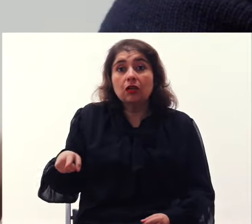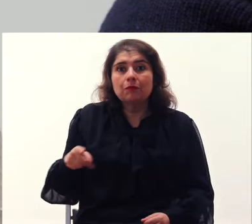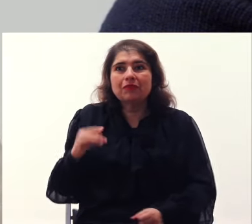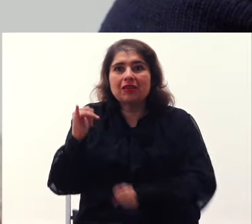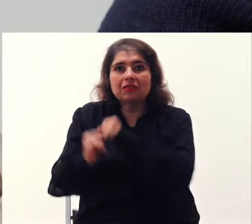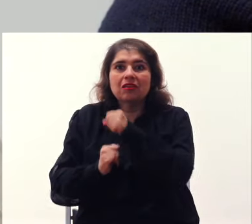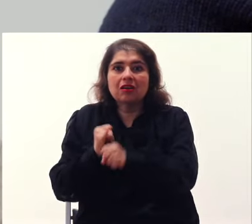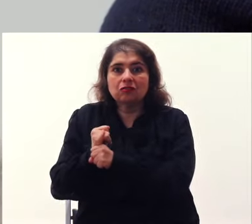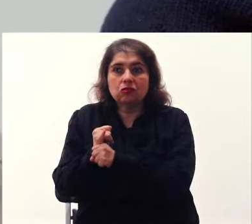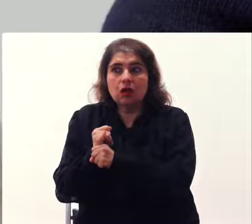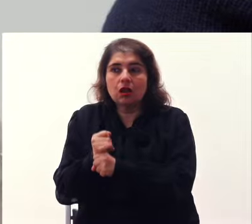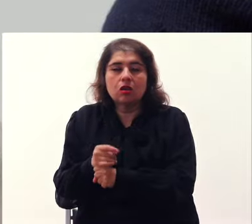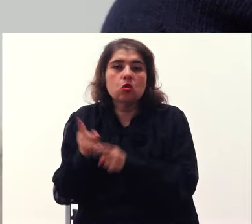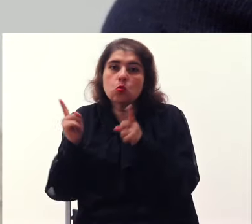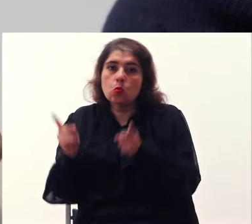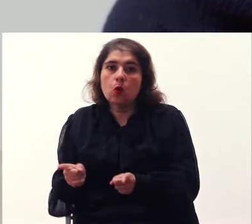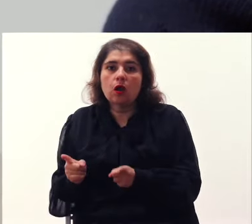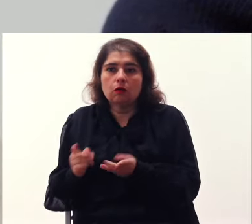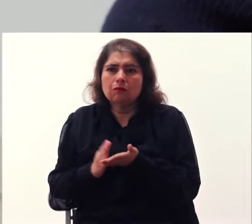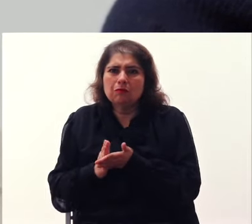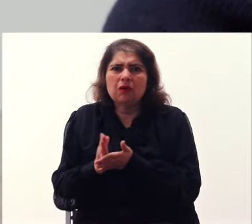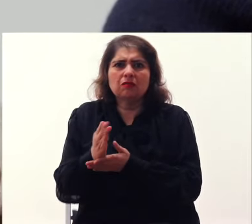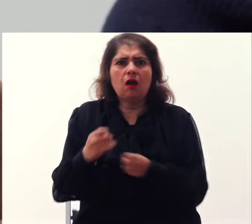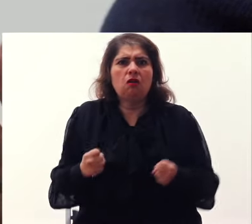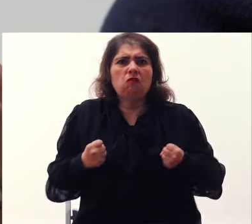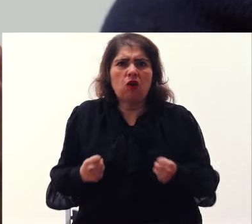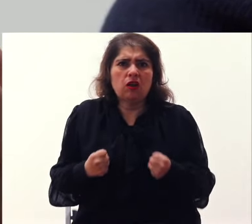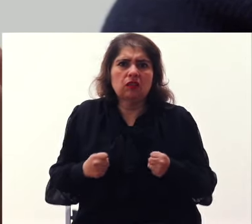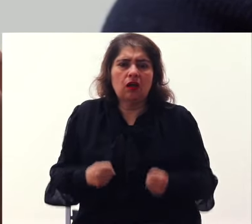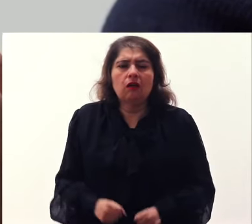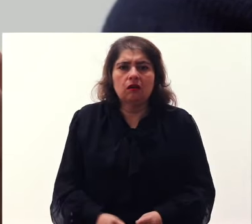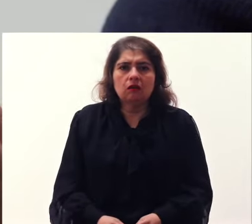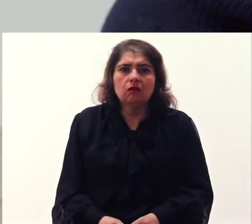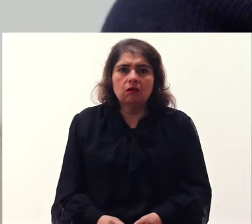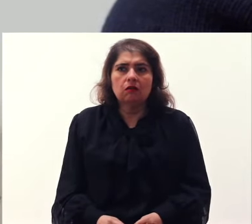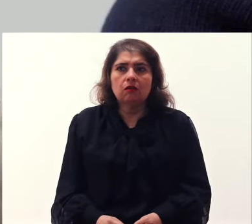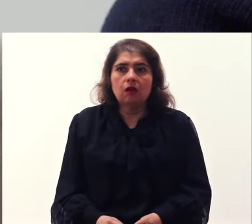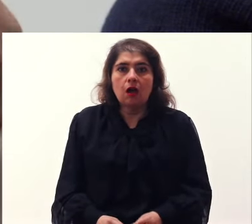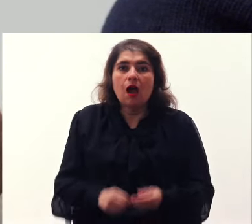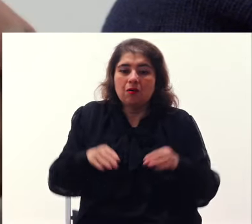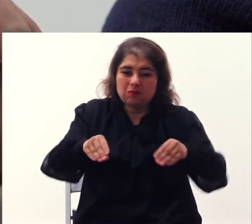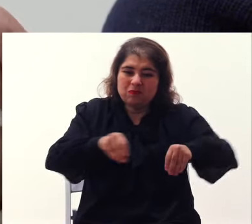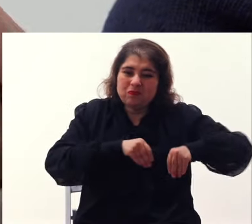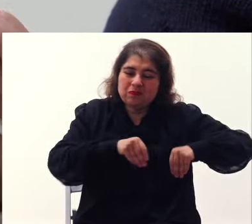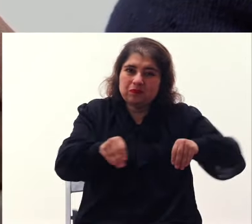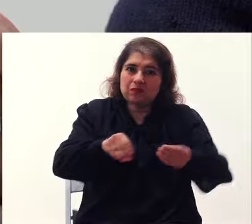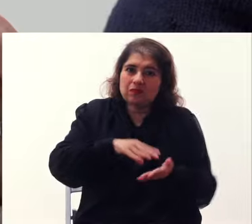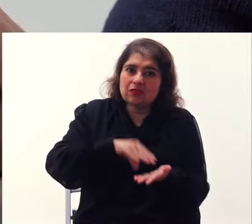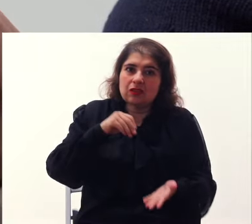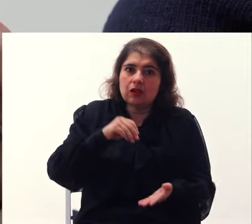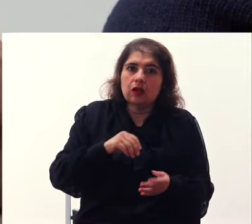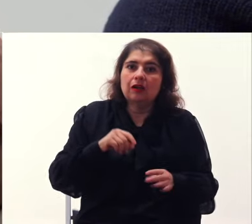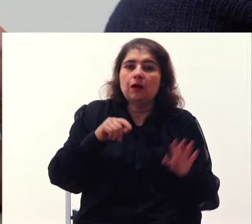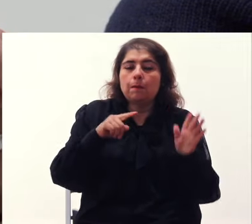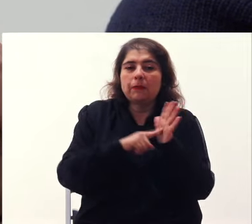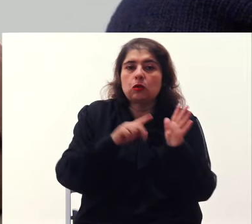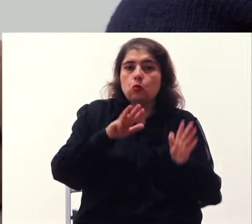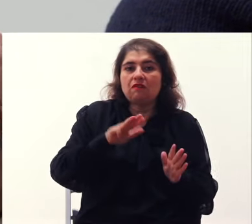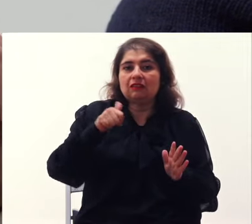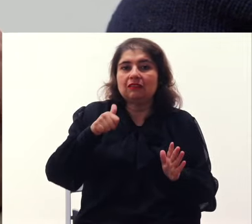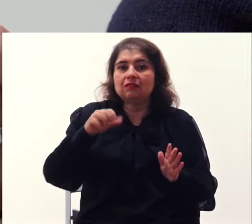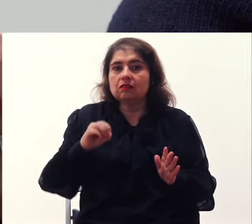ese entramado internacional donde el grabado emerge con mucha fuerza, el grabado es la forma artística